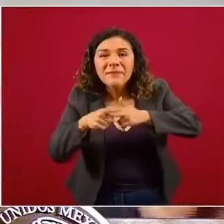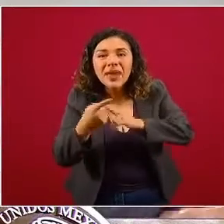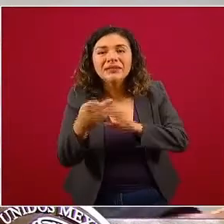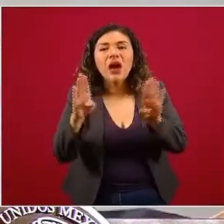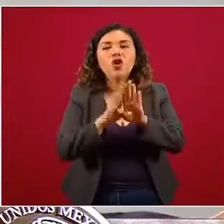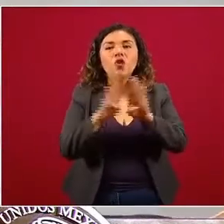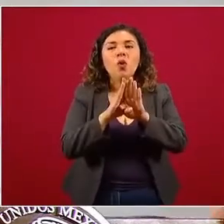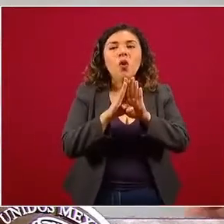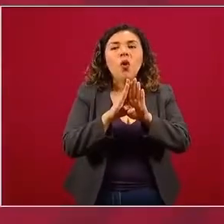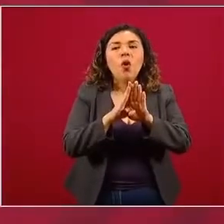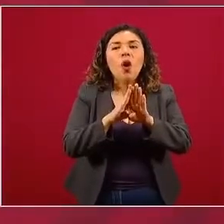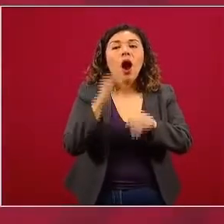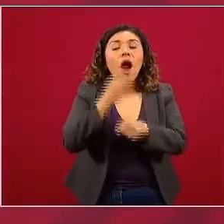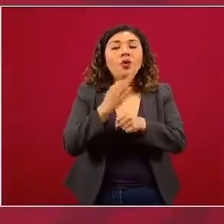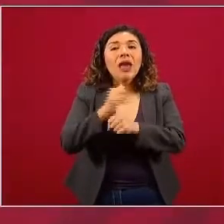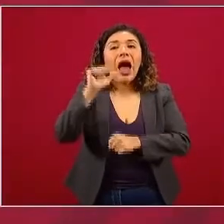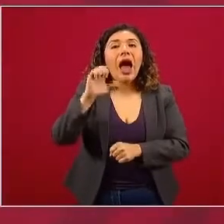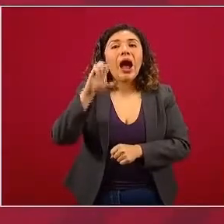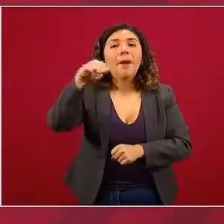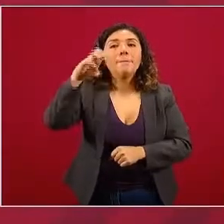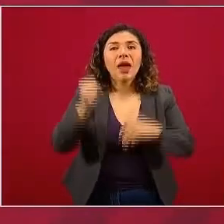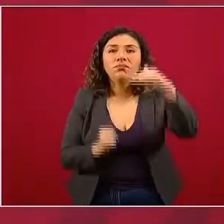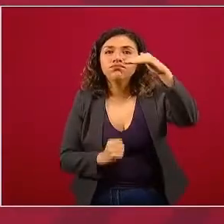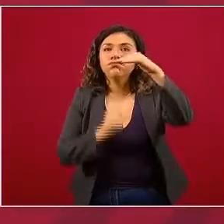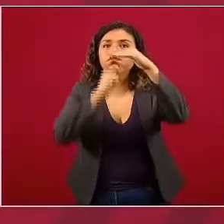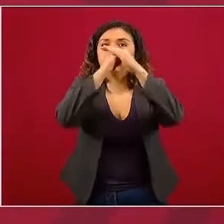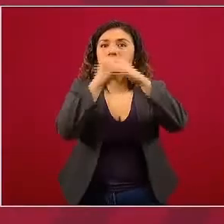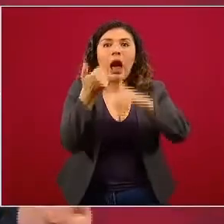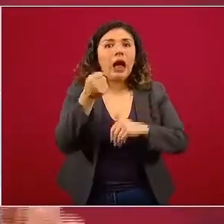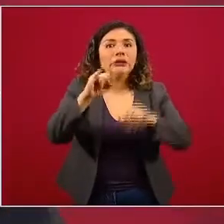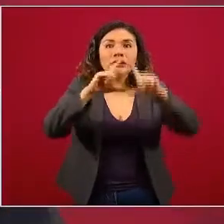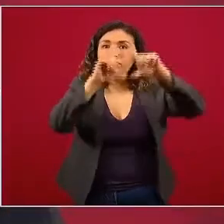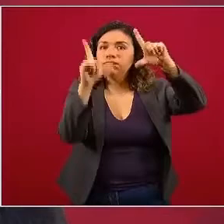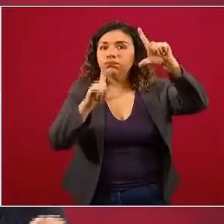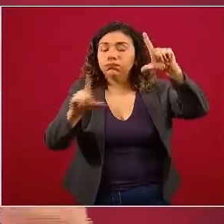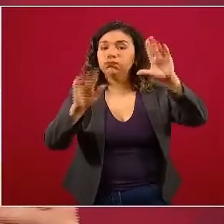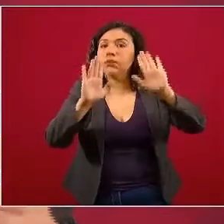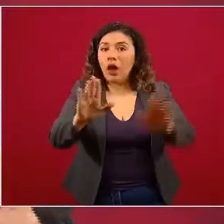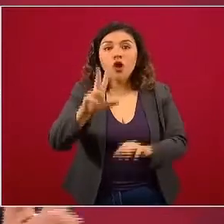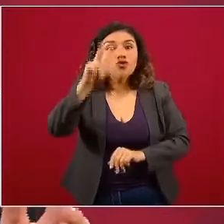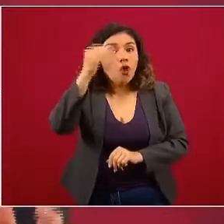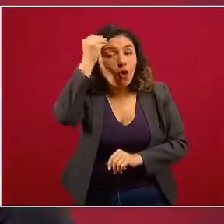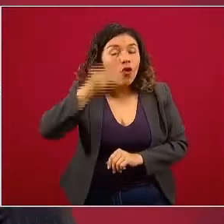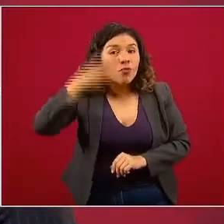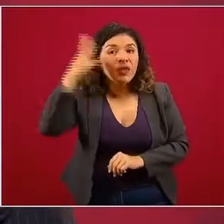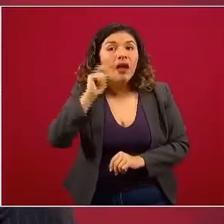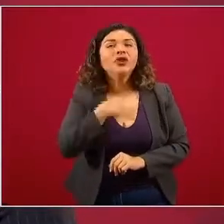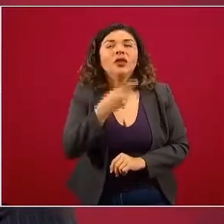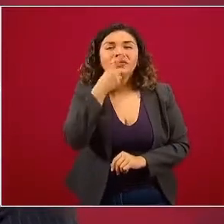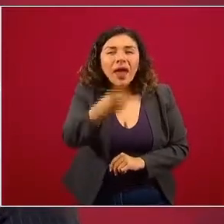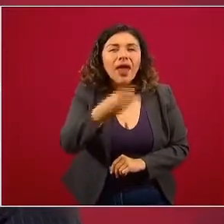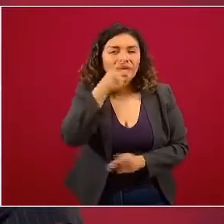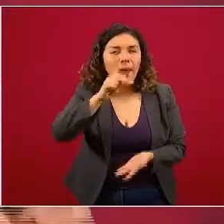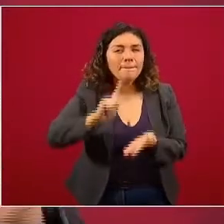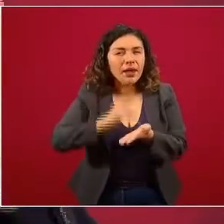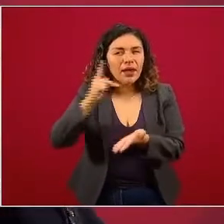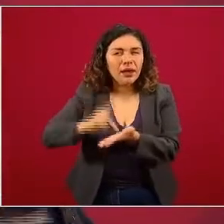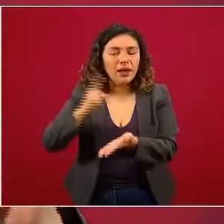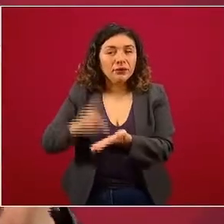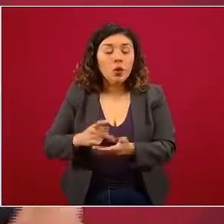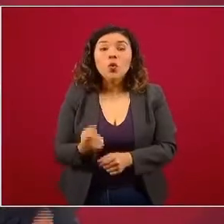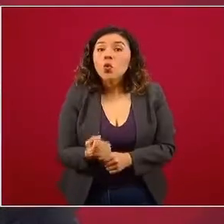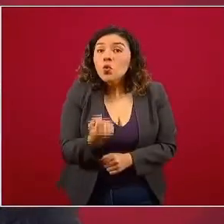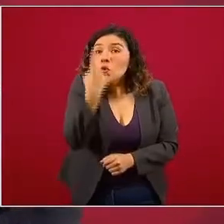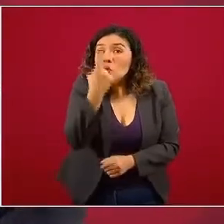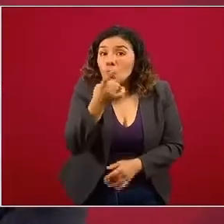está en su punto acme a nivel nacional. No olvidemos lo que hemos dicho en innumerables ocasiones, no